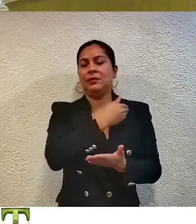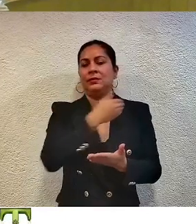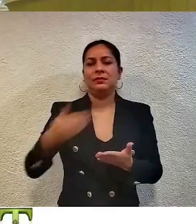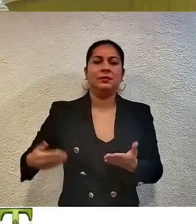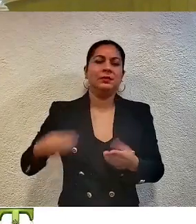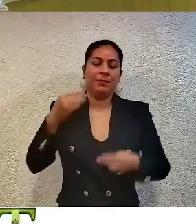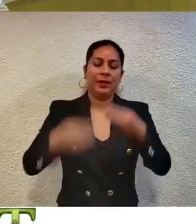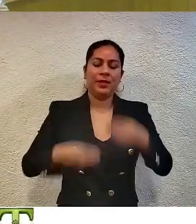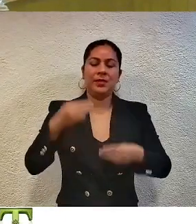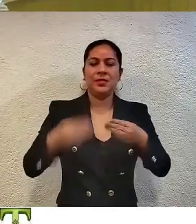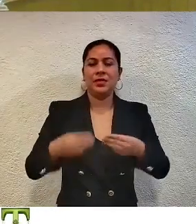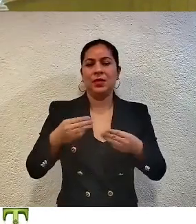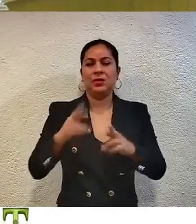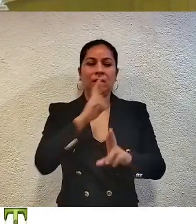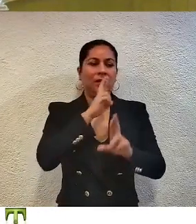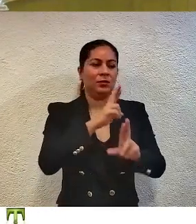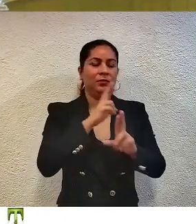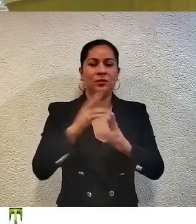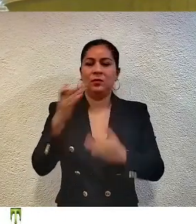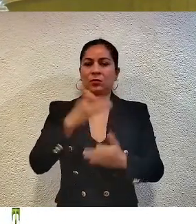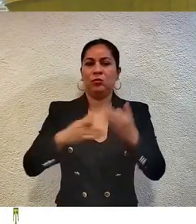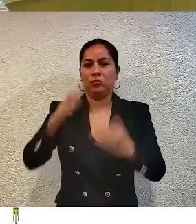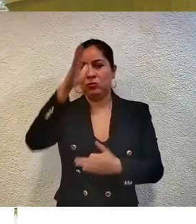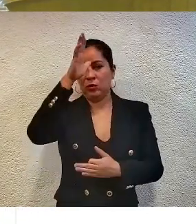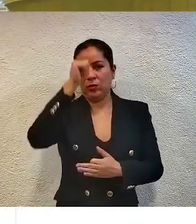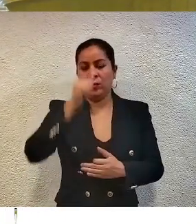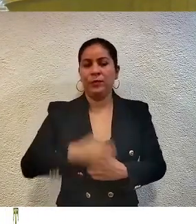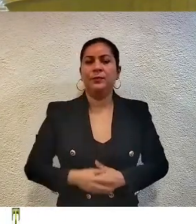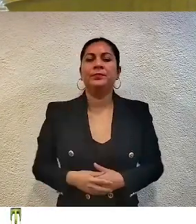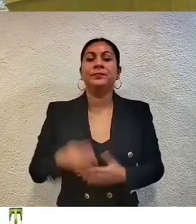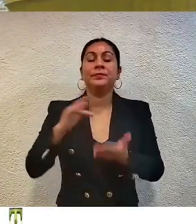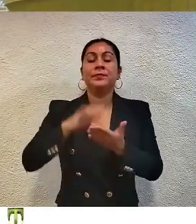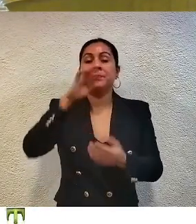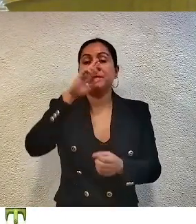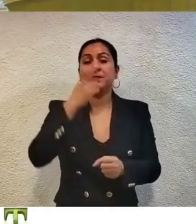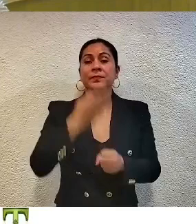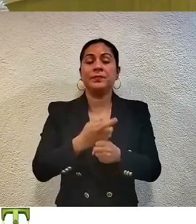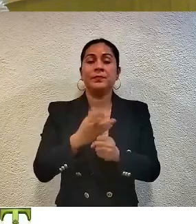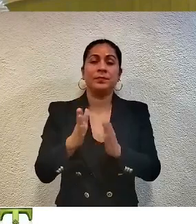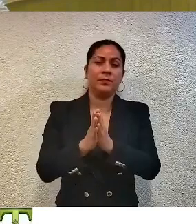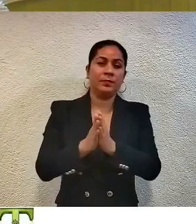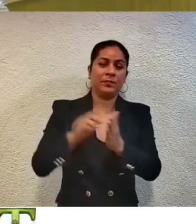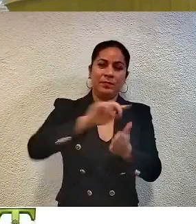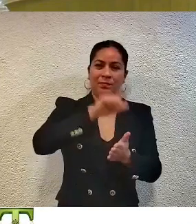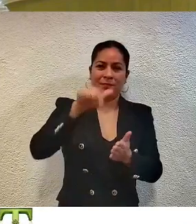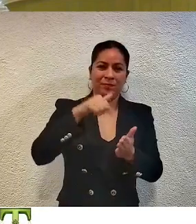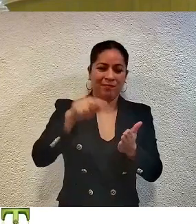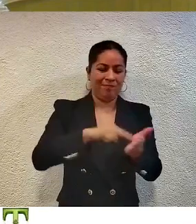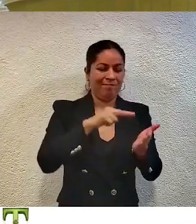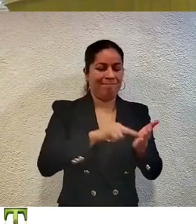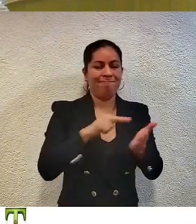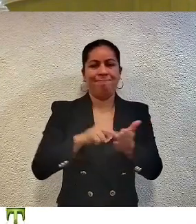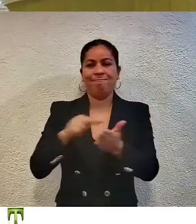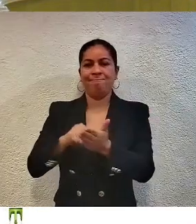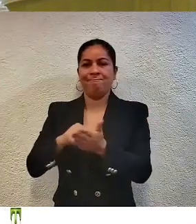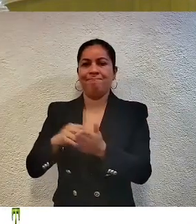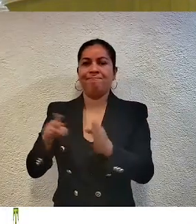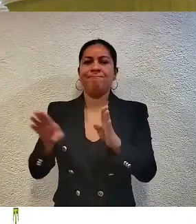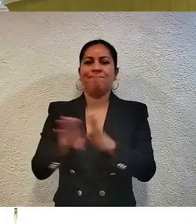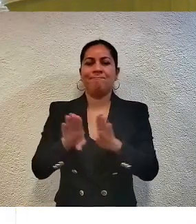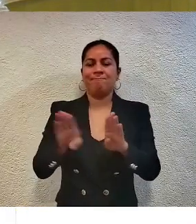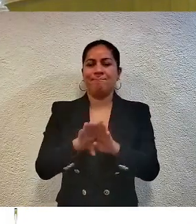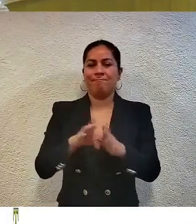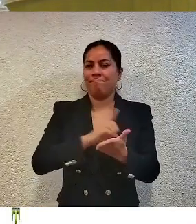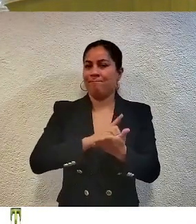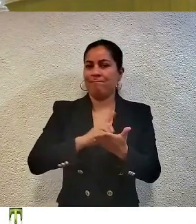magistrada, administrador, el proyecto de resolución fue aprobado por unanimidad de votos. Gracias, secretario. Sírvase de recabar las firmas a la conclusión de la presente